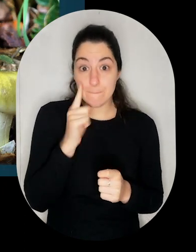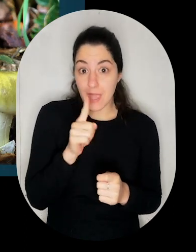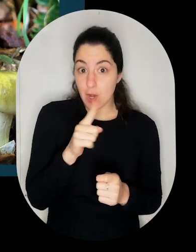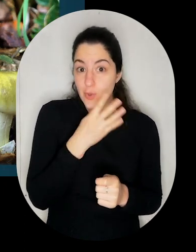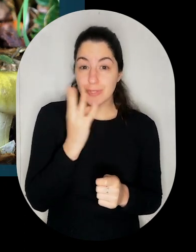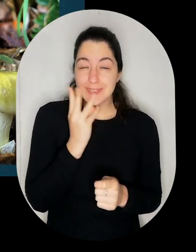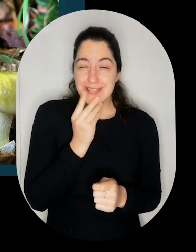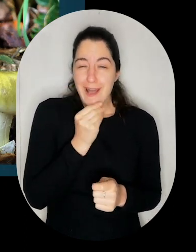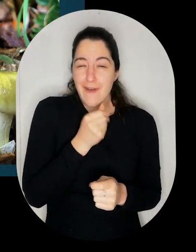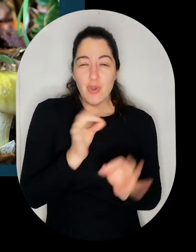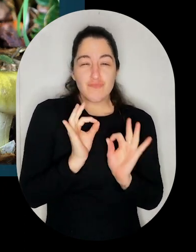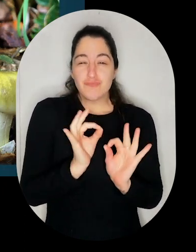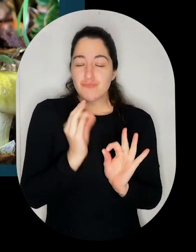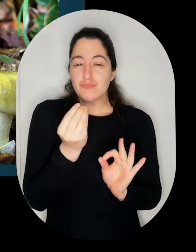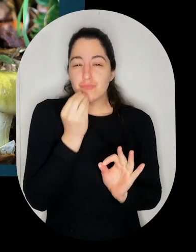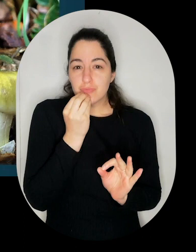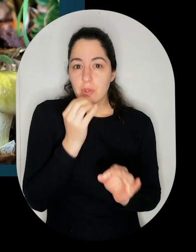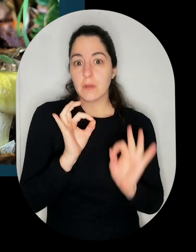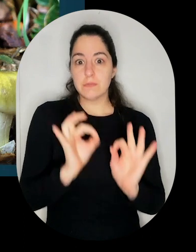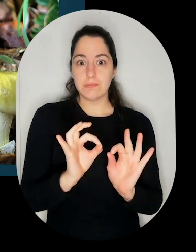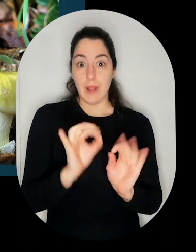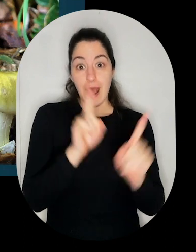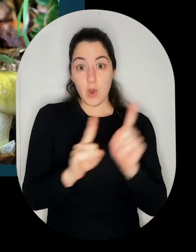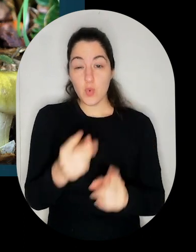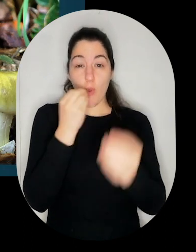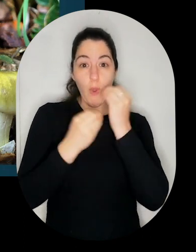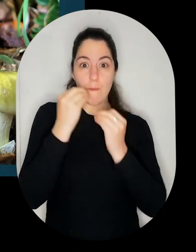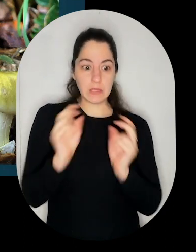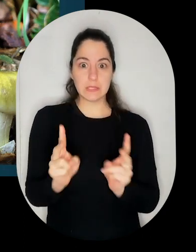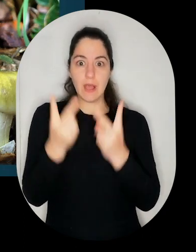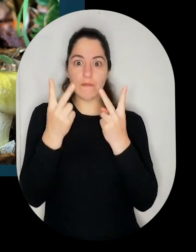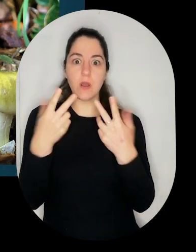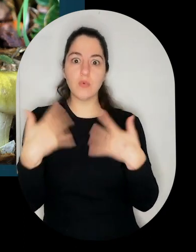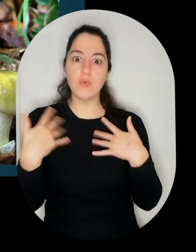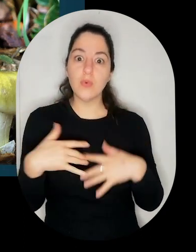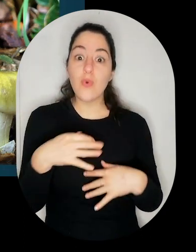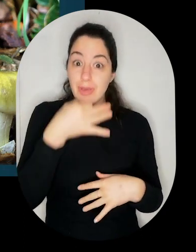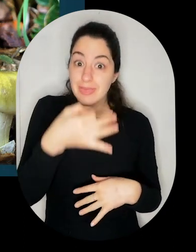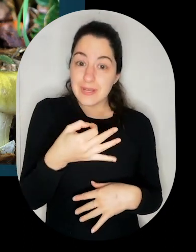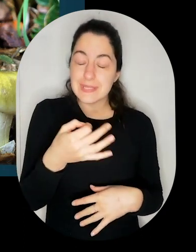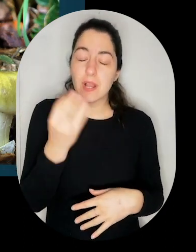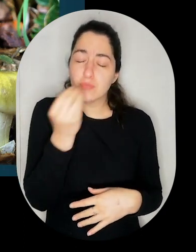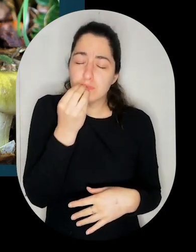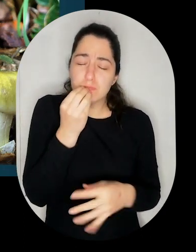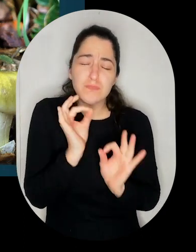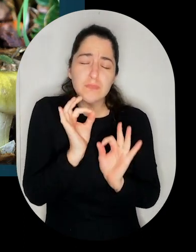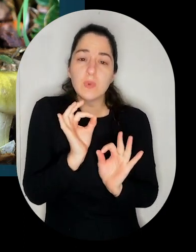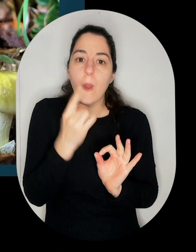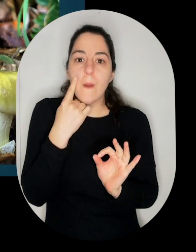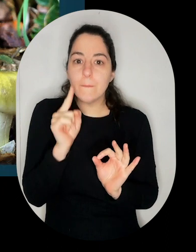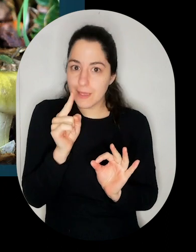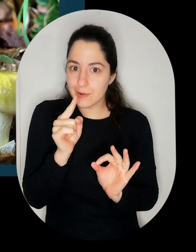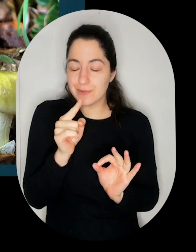más sabrosos por aquellas personas que han logrado consumir y sobrevivir a su consumo. Por tanto, la idea de que los hongos tóxicos